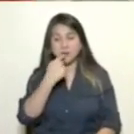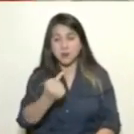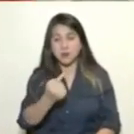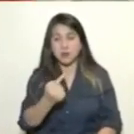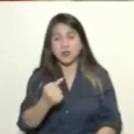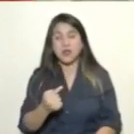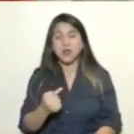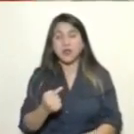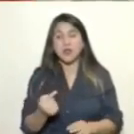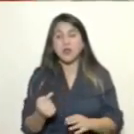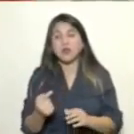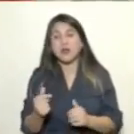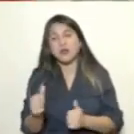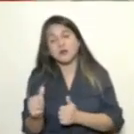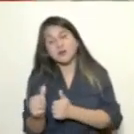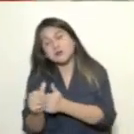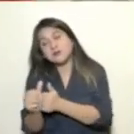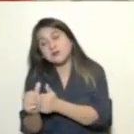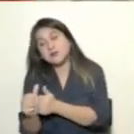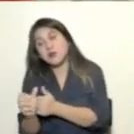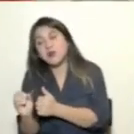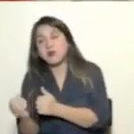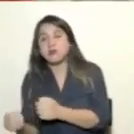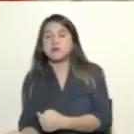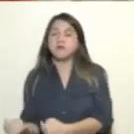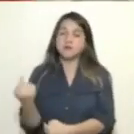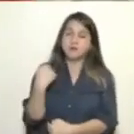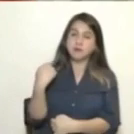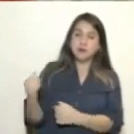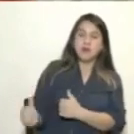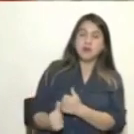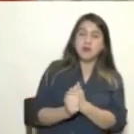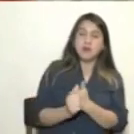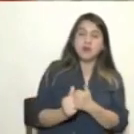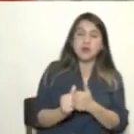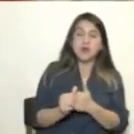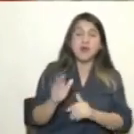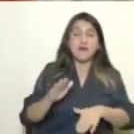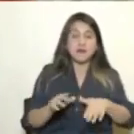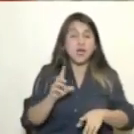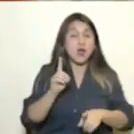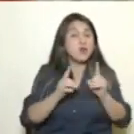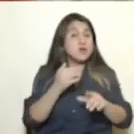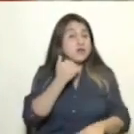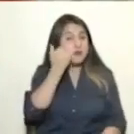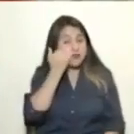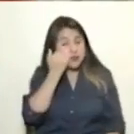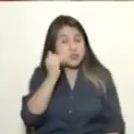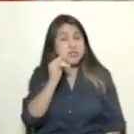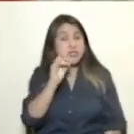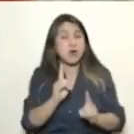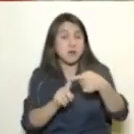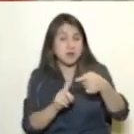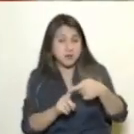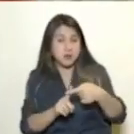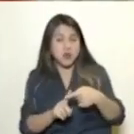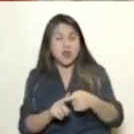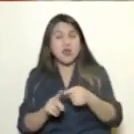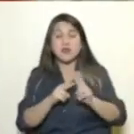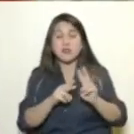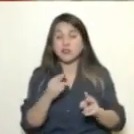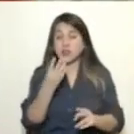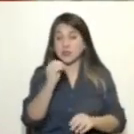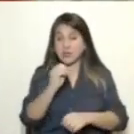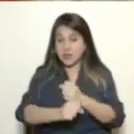los autocomplacientes, pero hay una parte de la izquierda que parece avergonzarse, a pesar de que participó incluso en los gobiernos de lo que se había hecho en 30